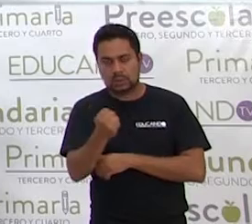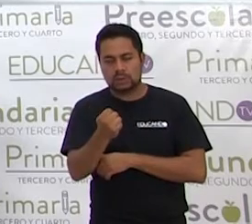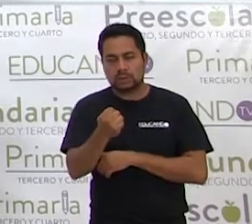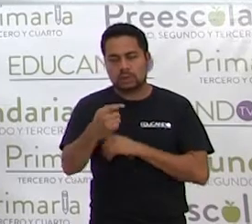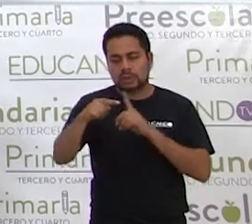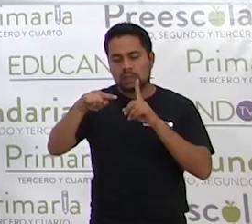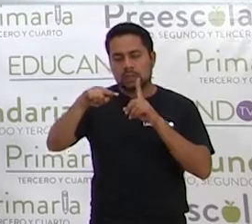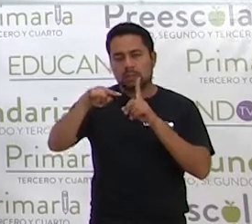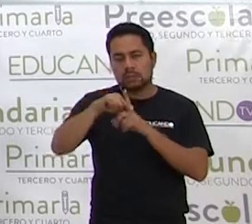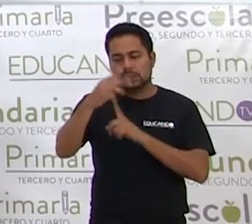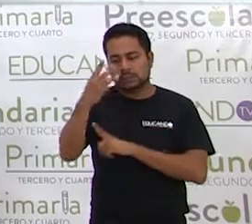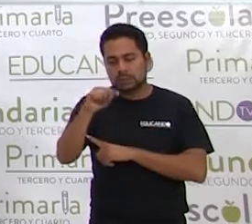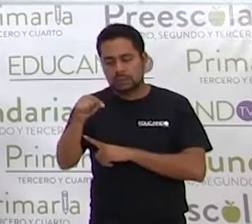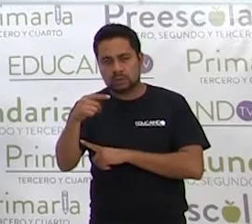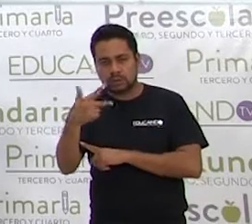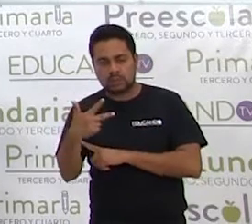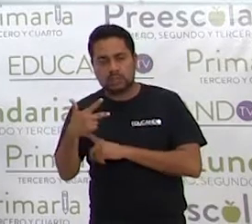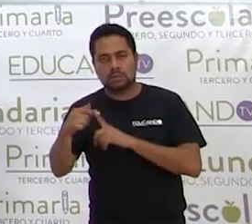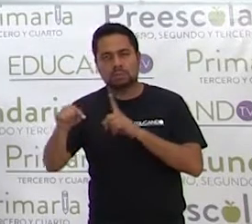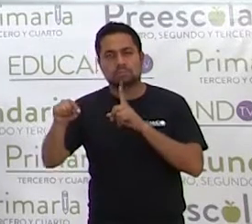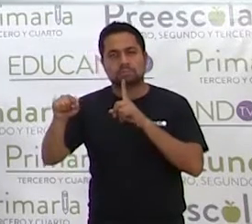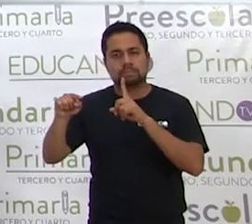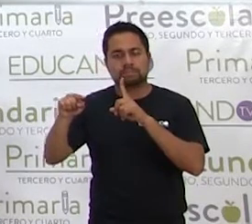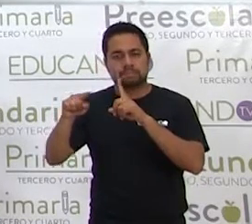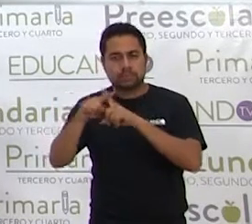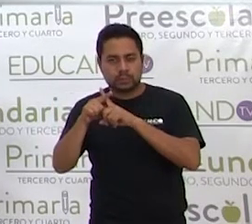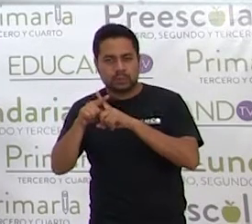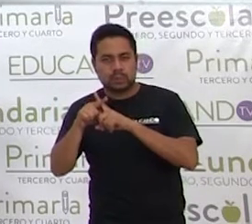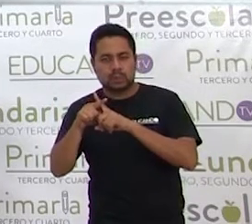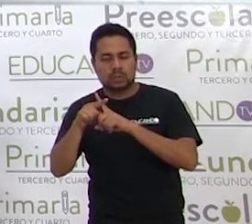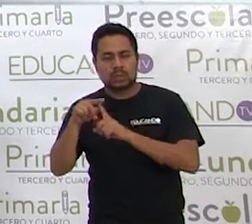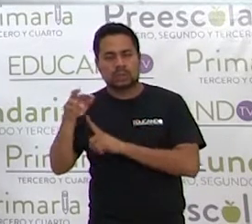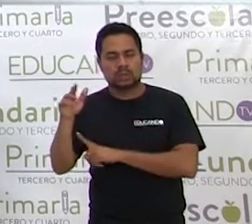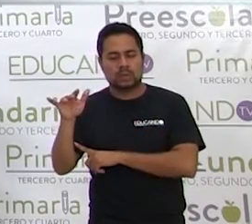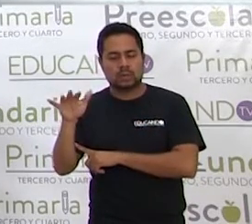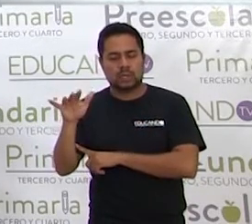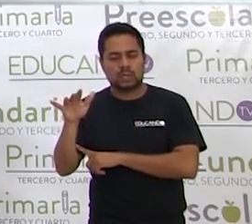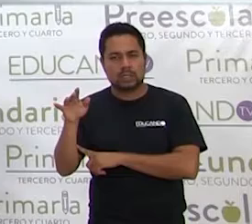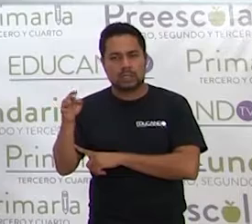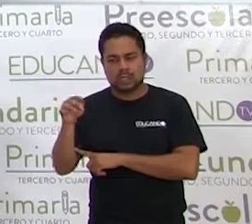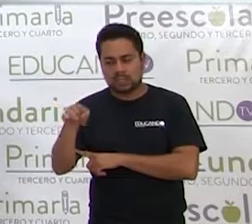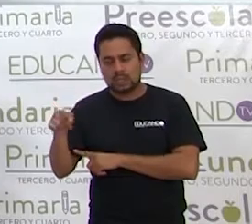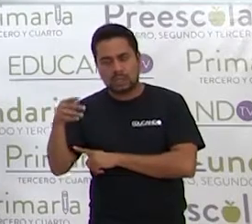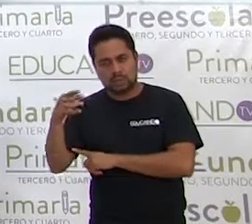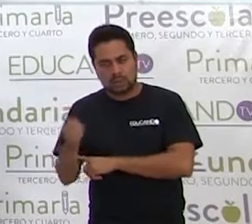tres octavos por cincuenta novenos